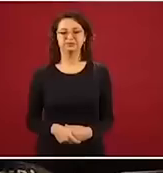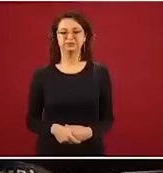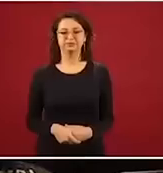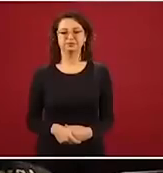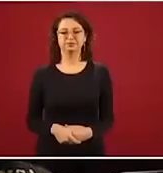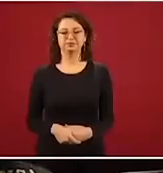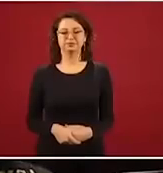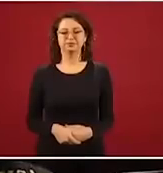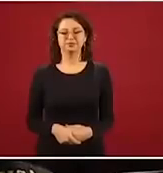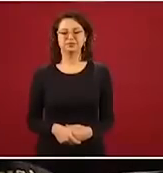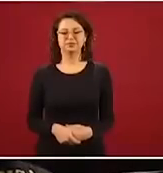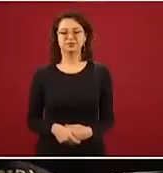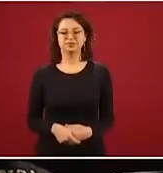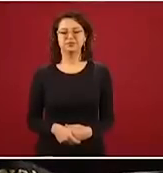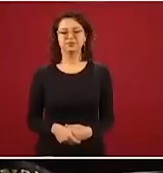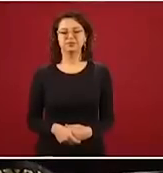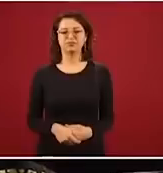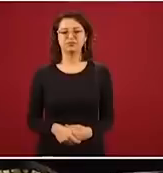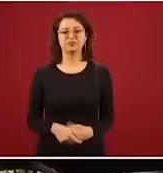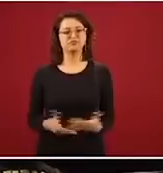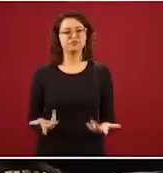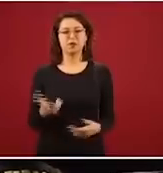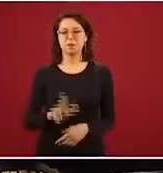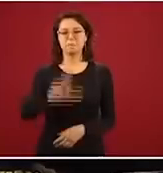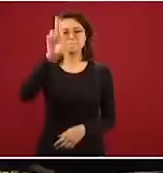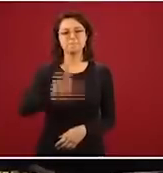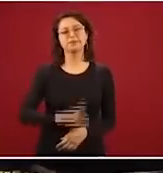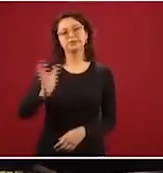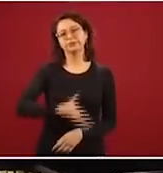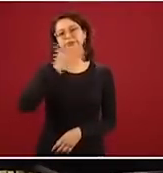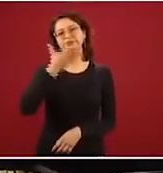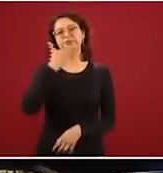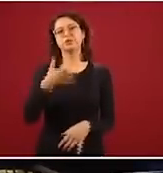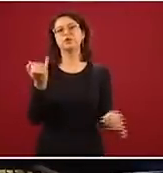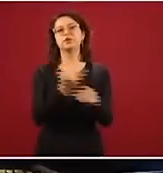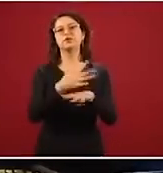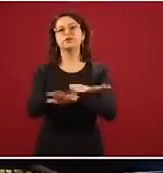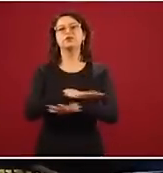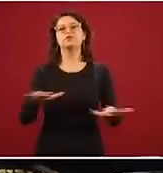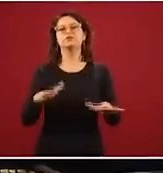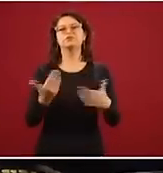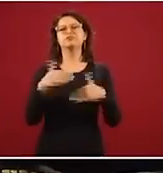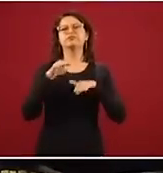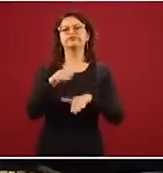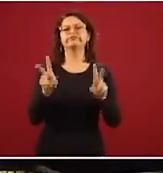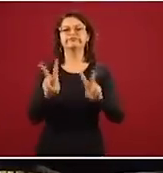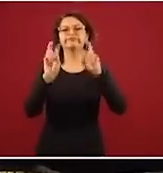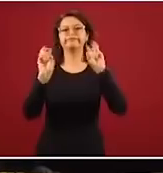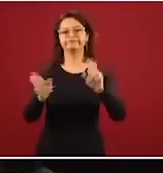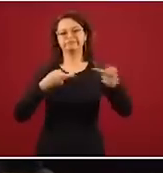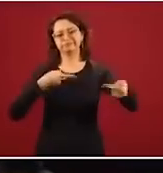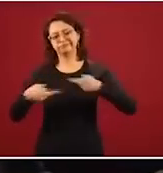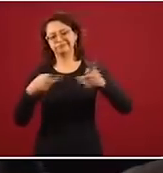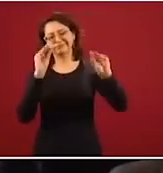Pues vamos a informar, como todos los martes, sobre el plan